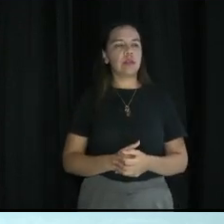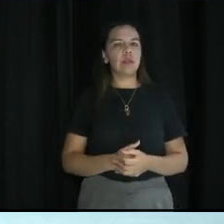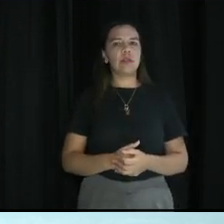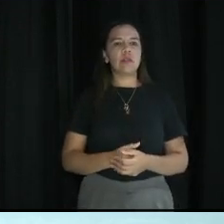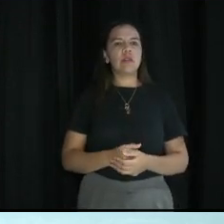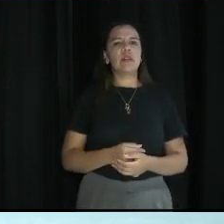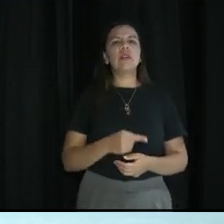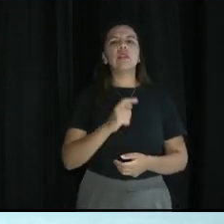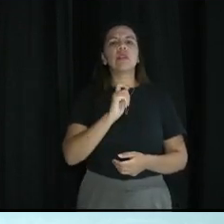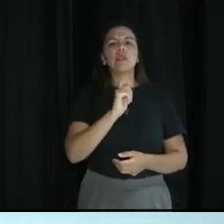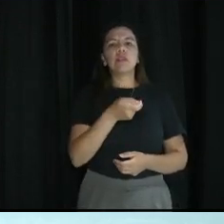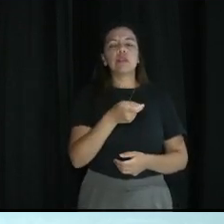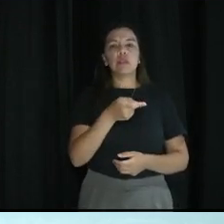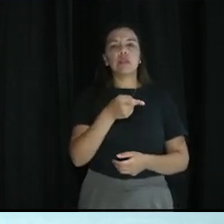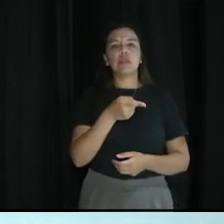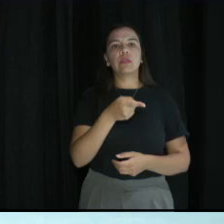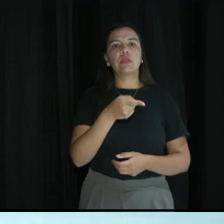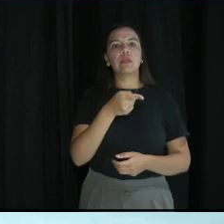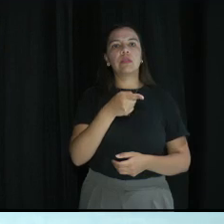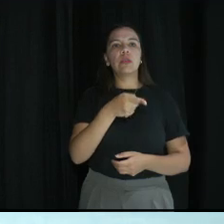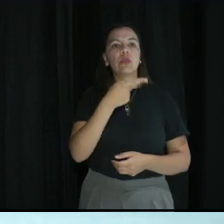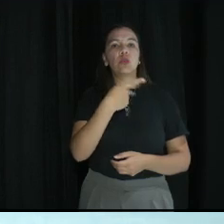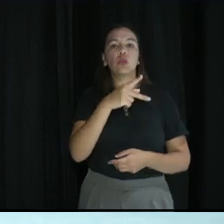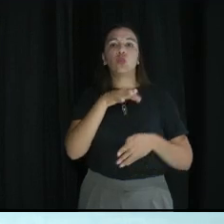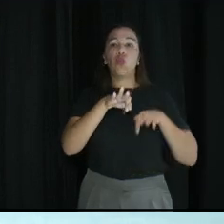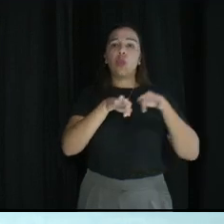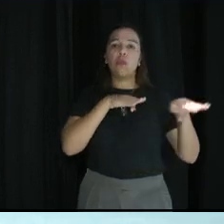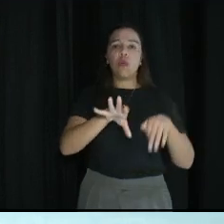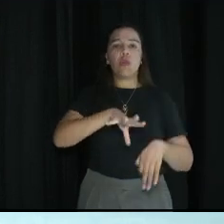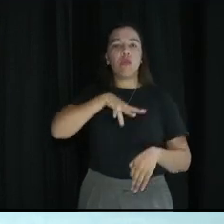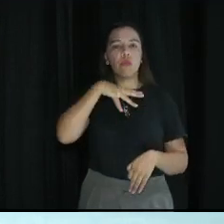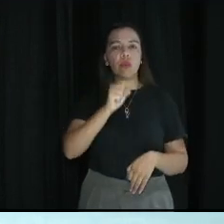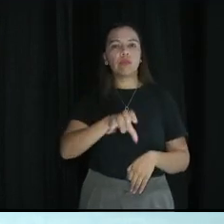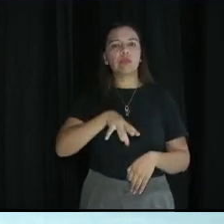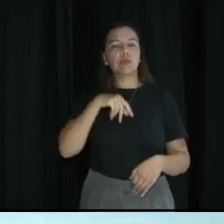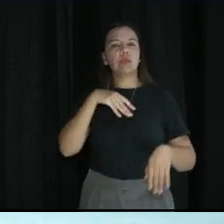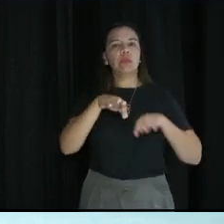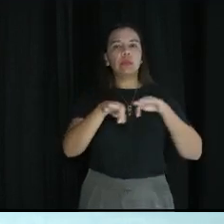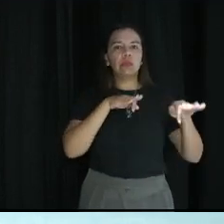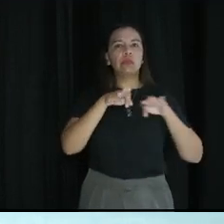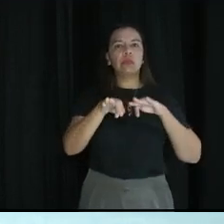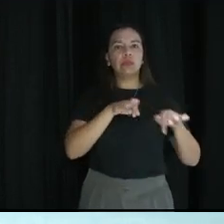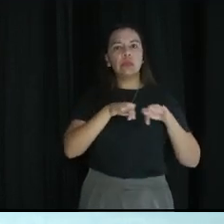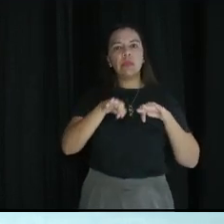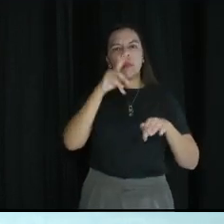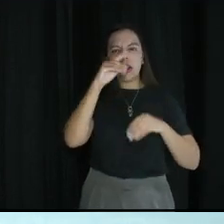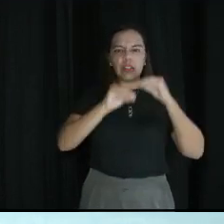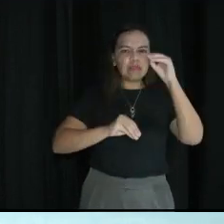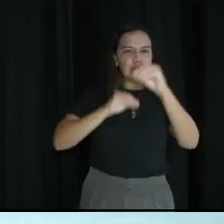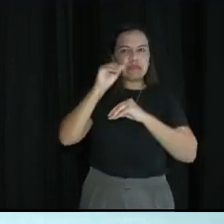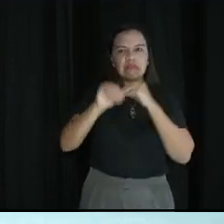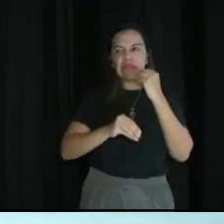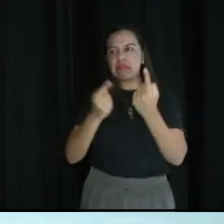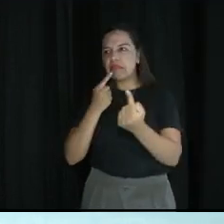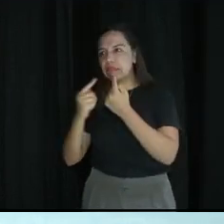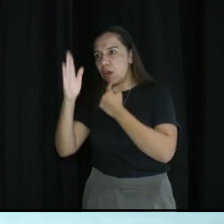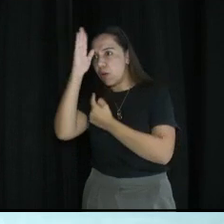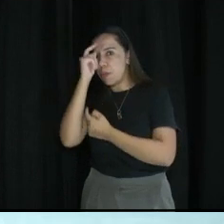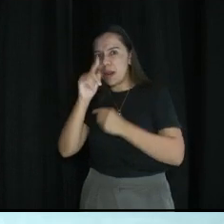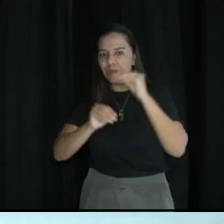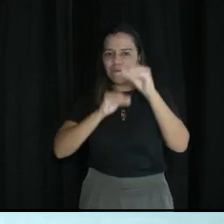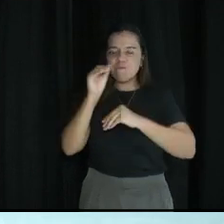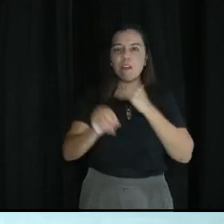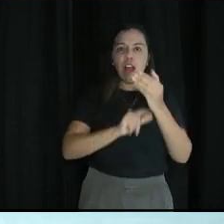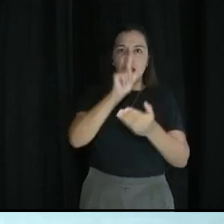fueron a través de toda su amplia labor que se puede lograr la creación de una ley. En aquel momento,